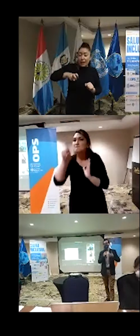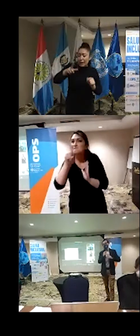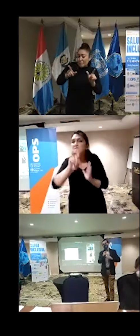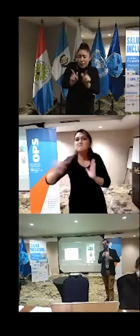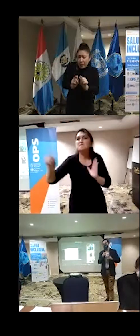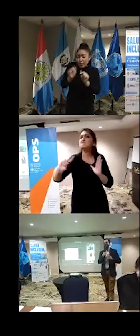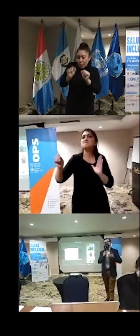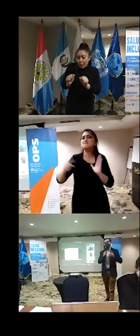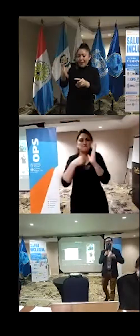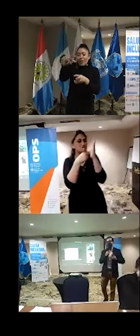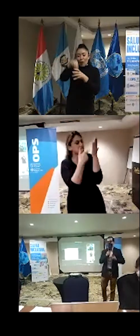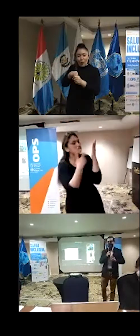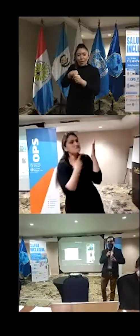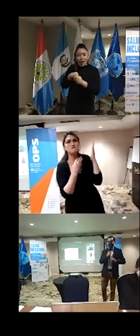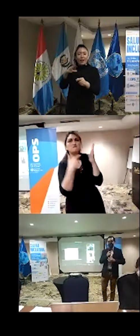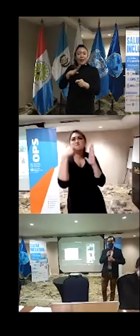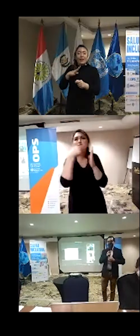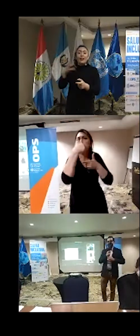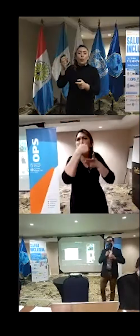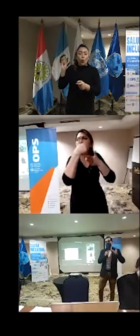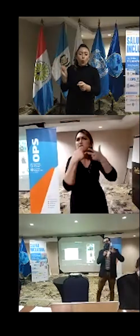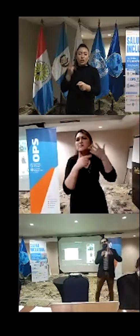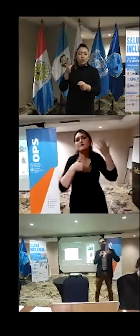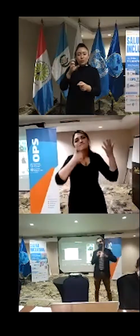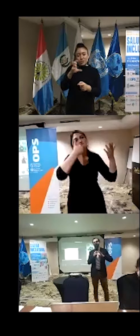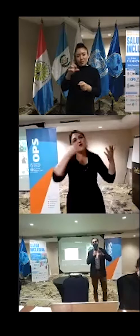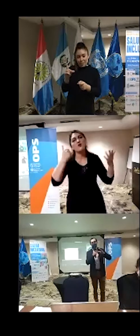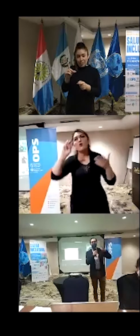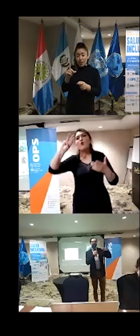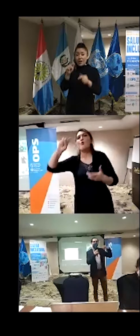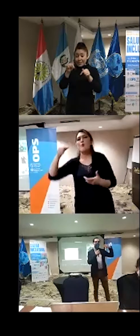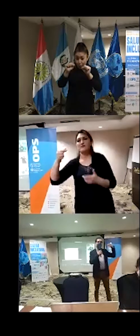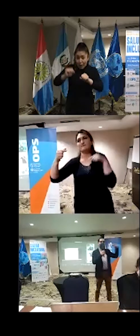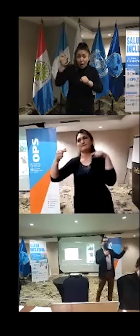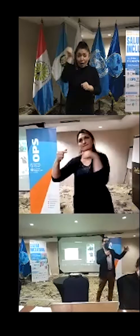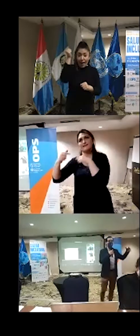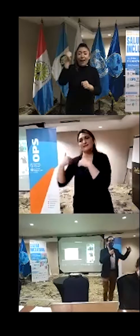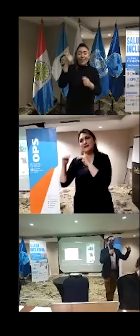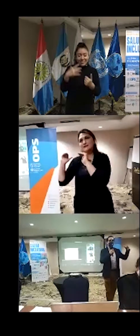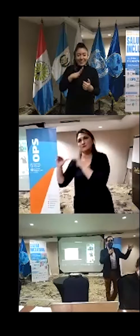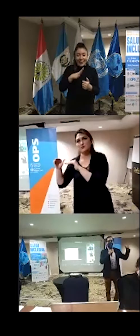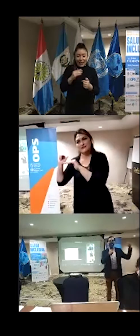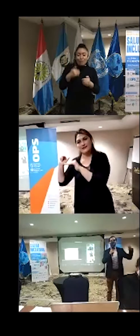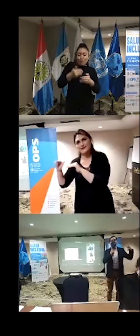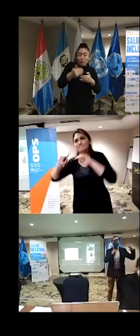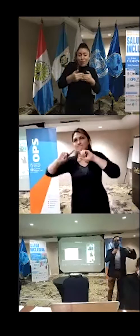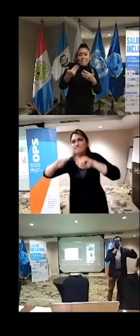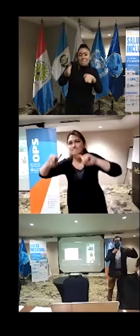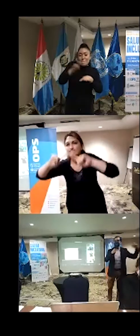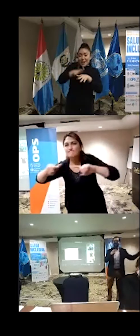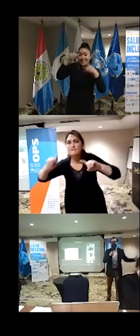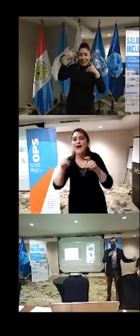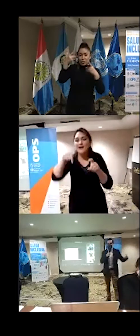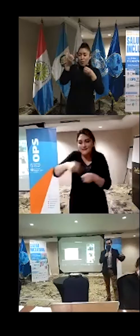mínimamente incorporen el set corto de Washington Group. Si esto se logra, tendremos a mediano plazo datos e información mucho